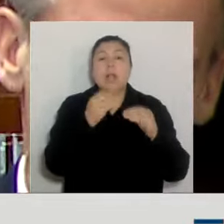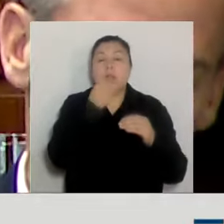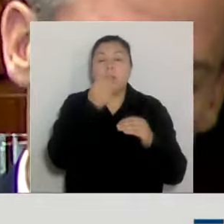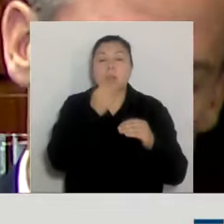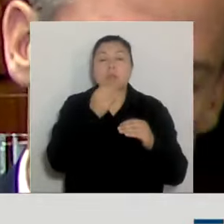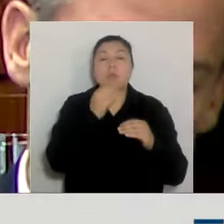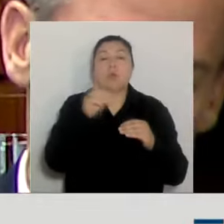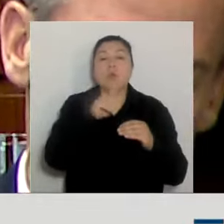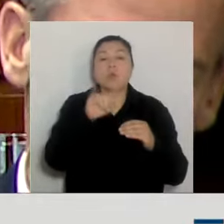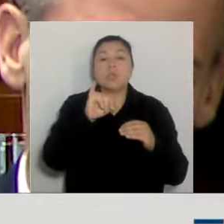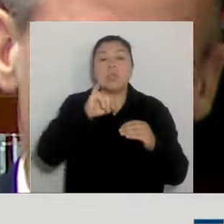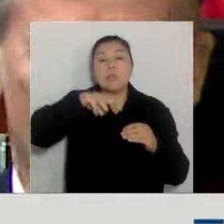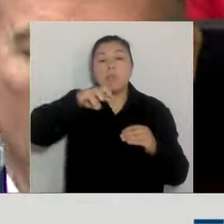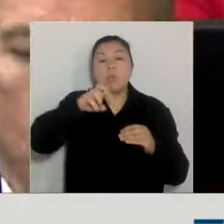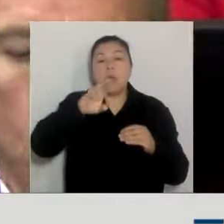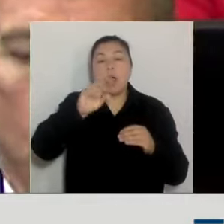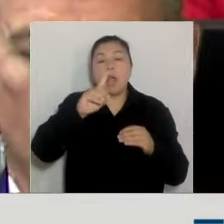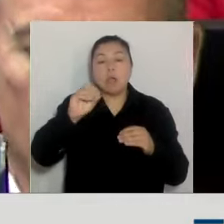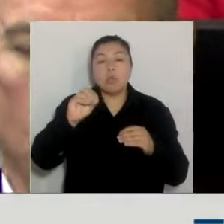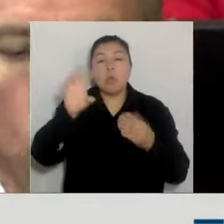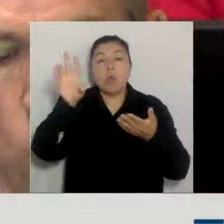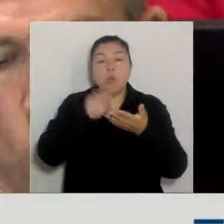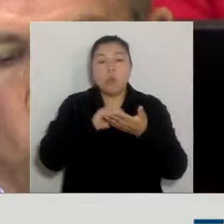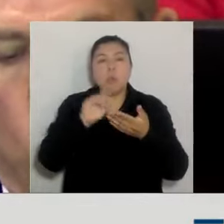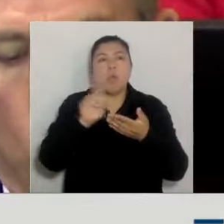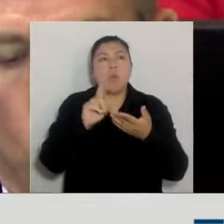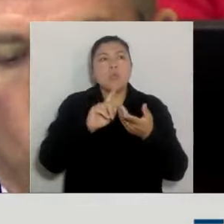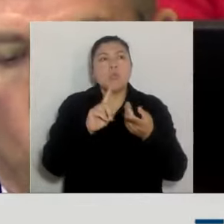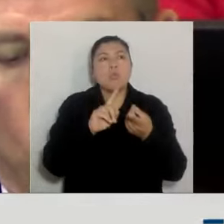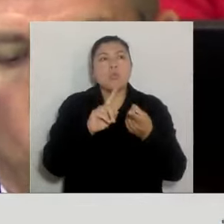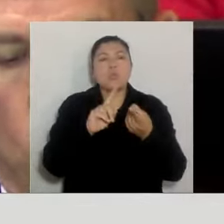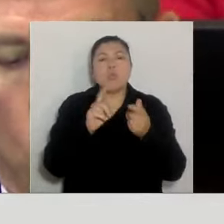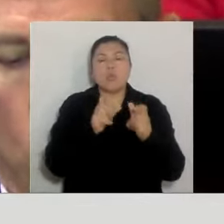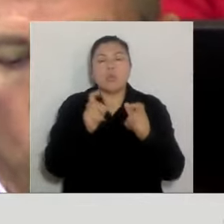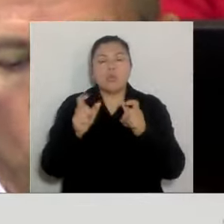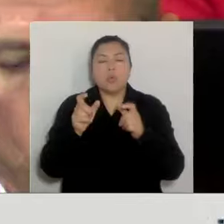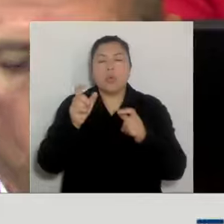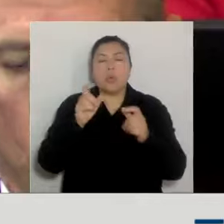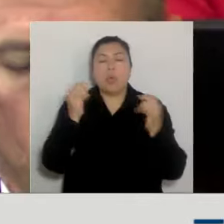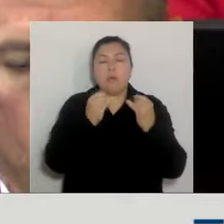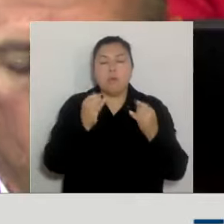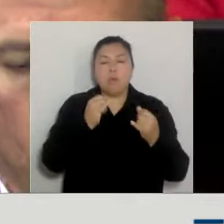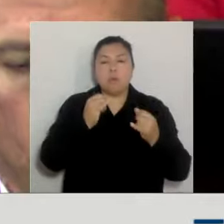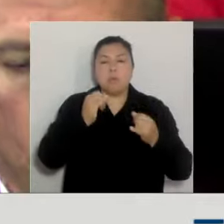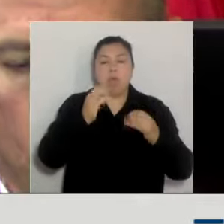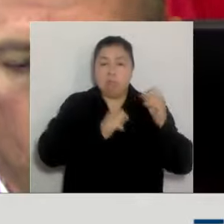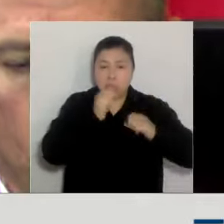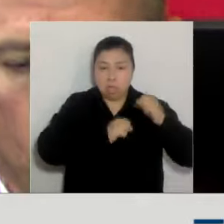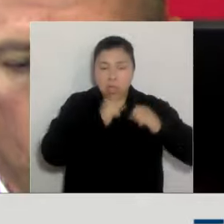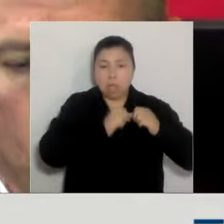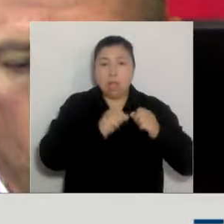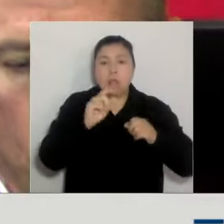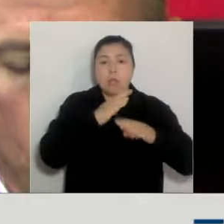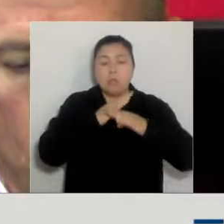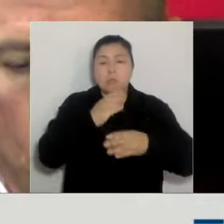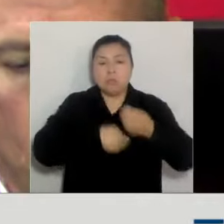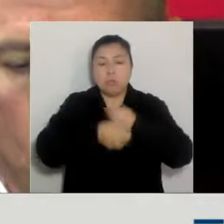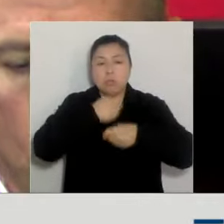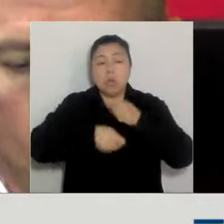no lo no regula su forma de fabricación no impide la venta sino que